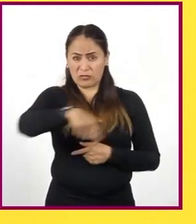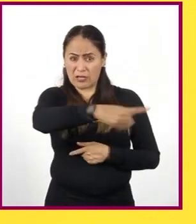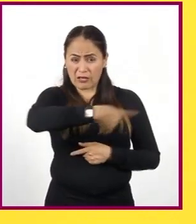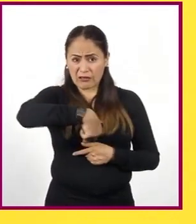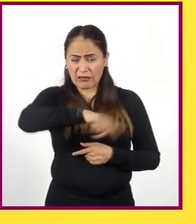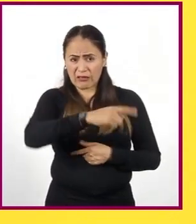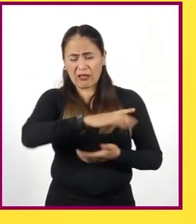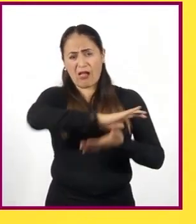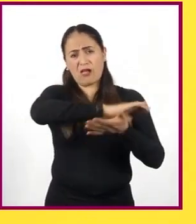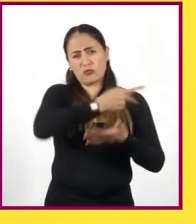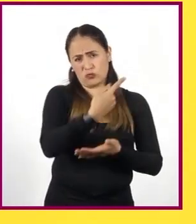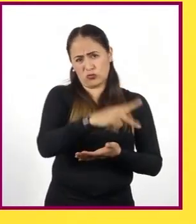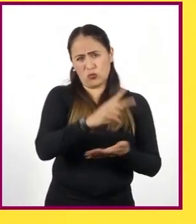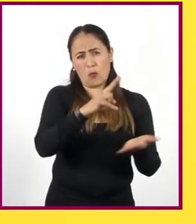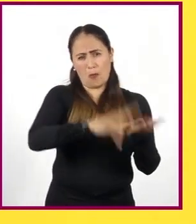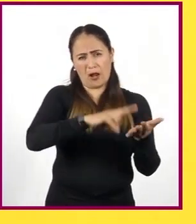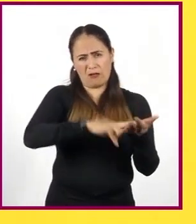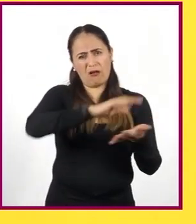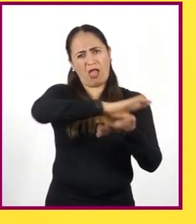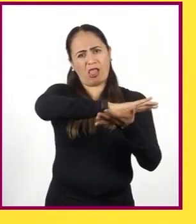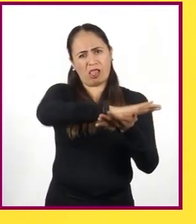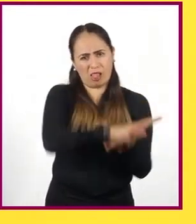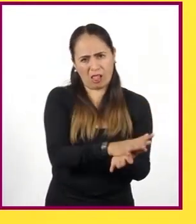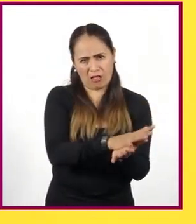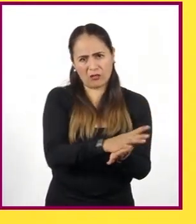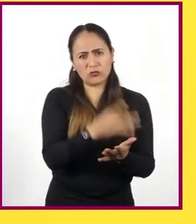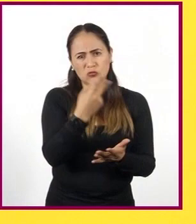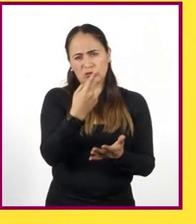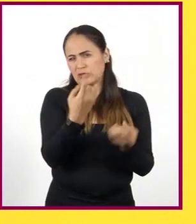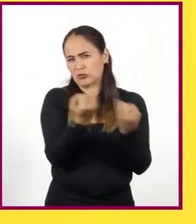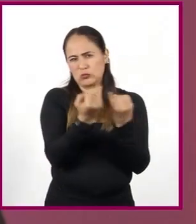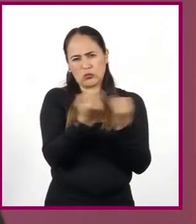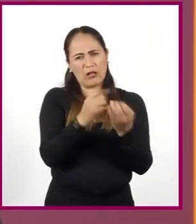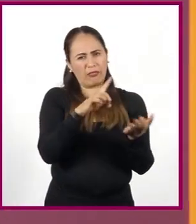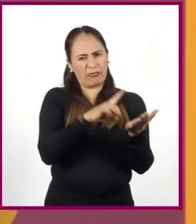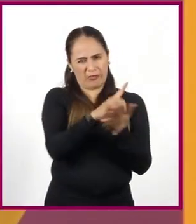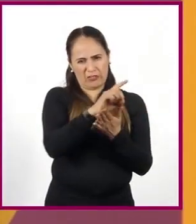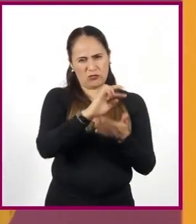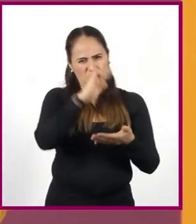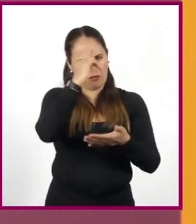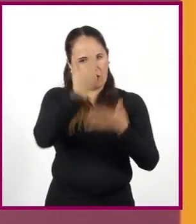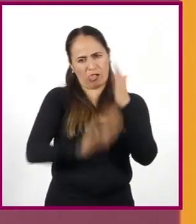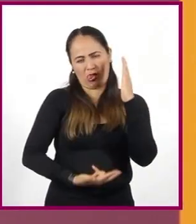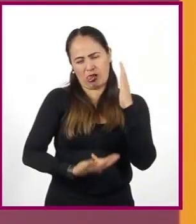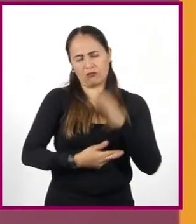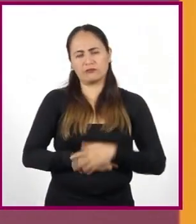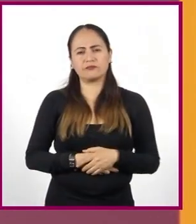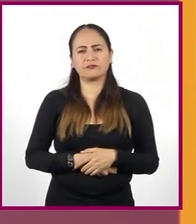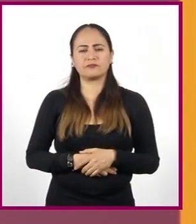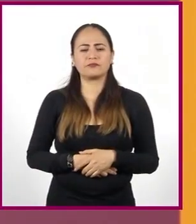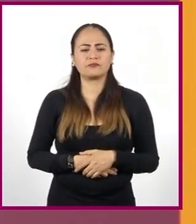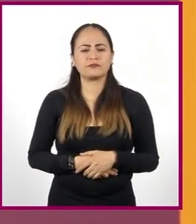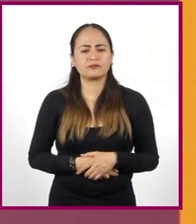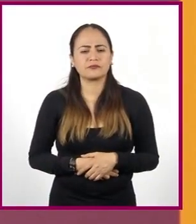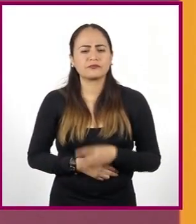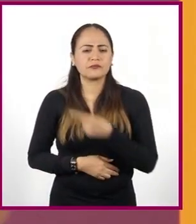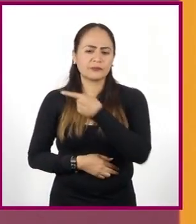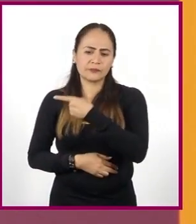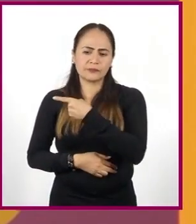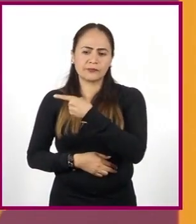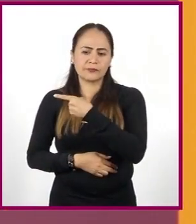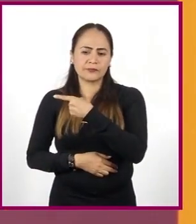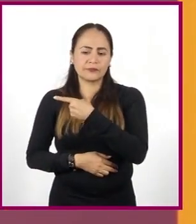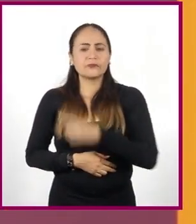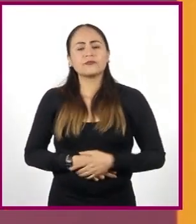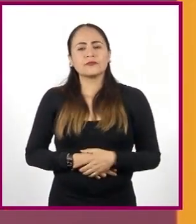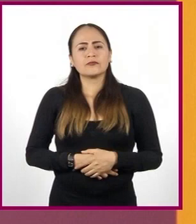personas y afectan sus derechos, y cambiar ese tipo de actitudes. ¿Alguna vez se han preguntado por qué nos